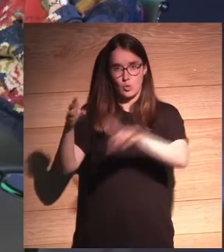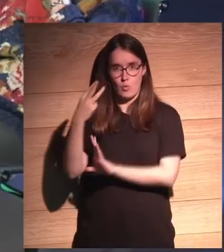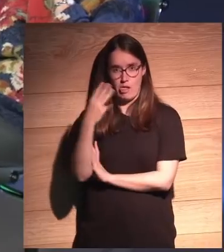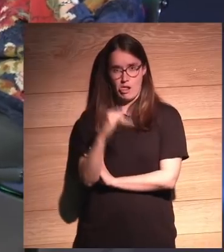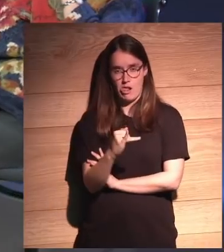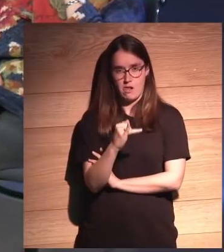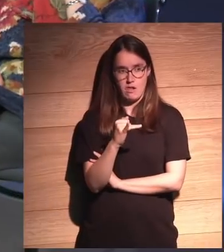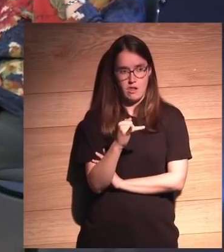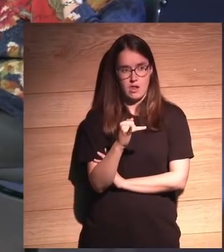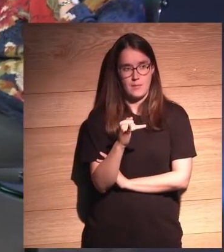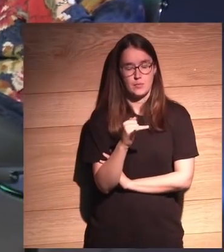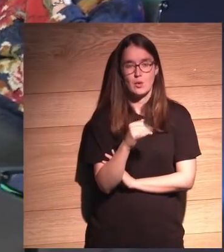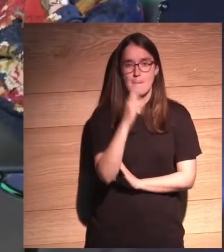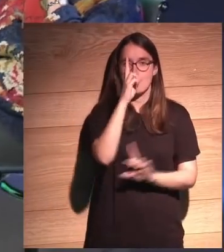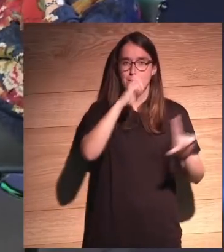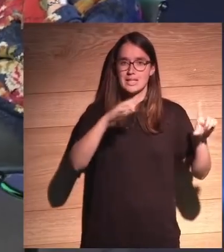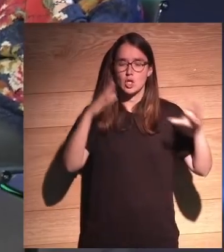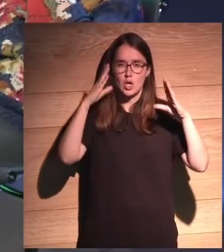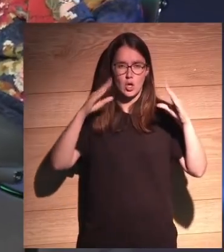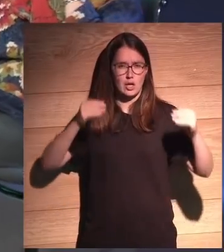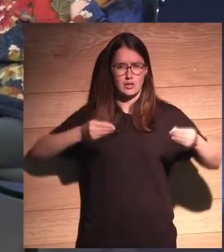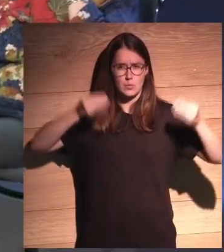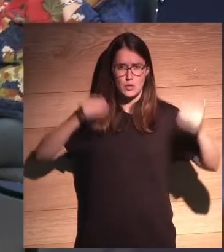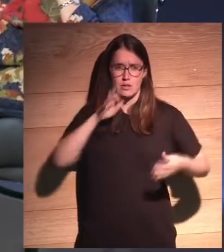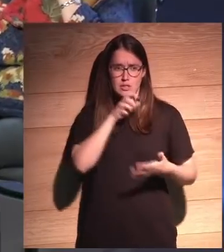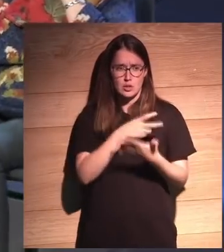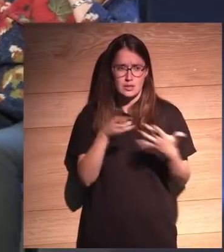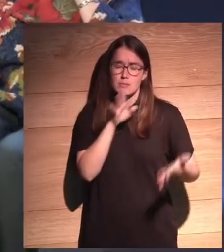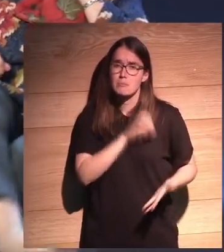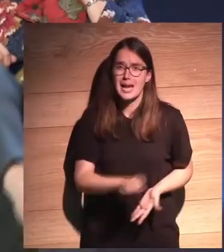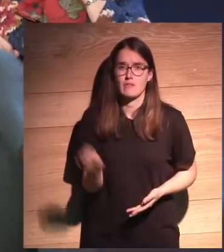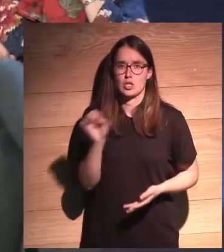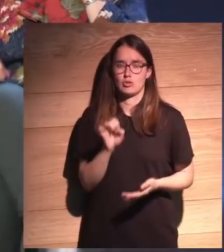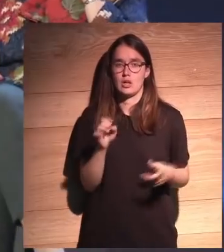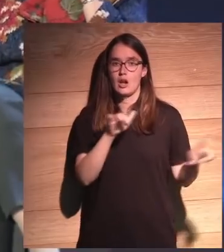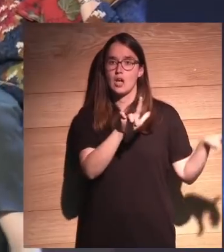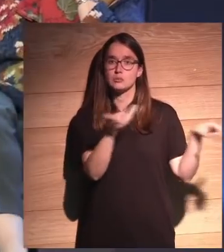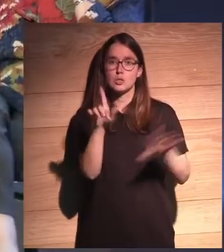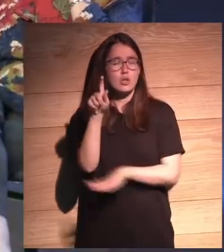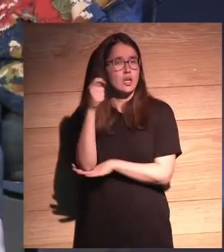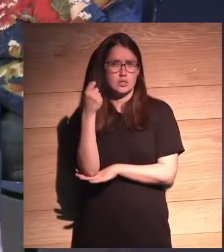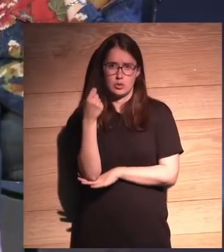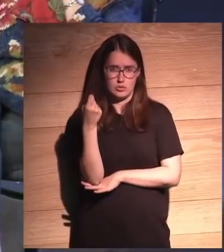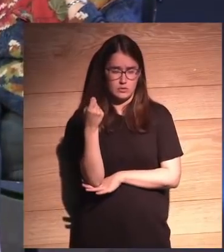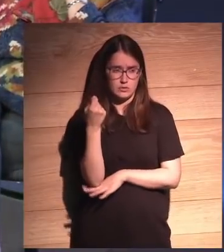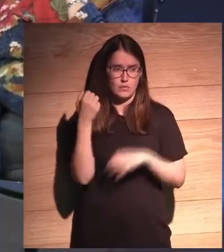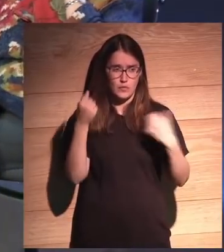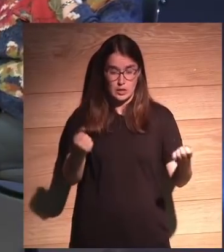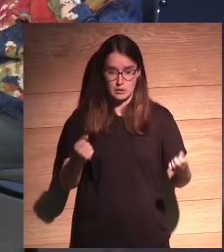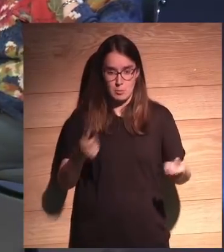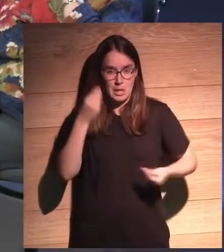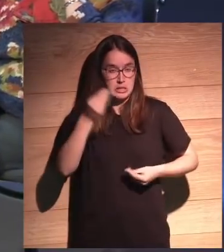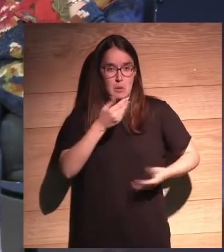Peters, una pintora holandesa de bodegones del siglo XVII, maravillosa. La exposición fue un exitazo,